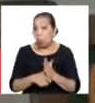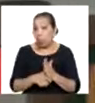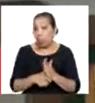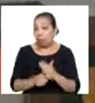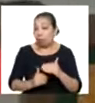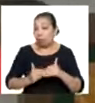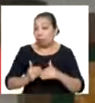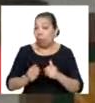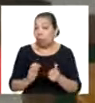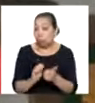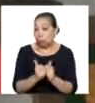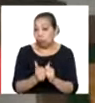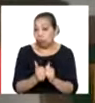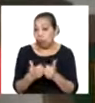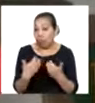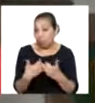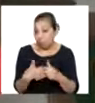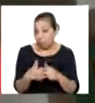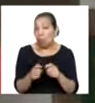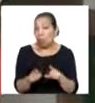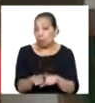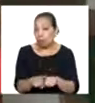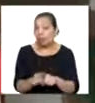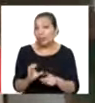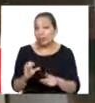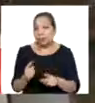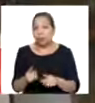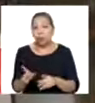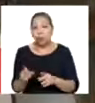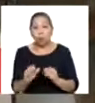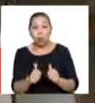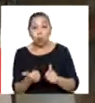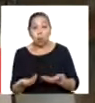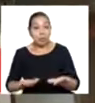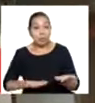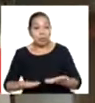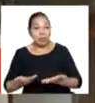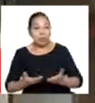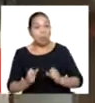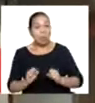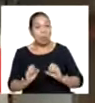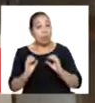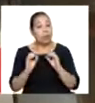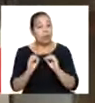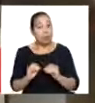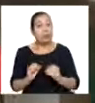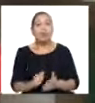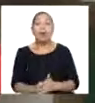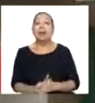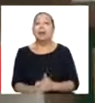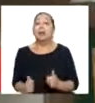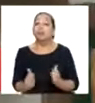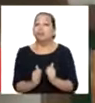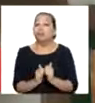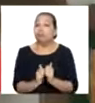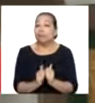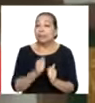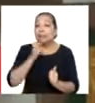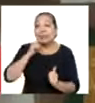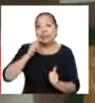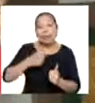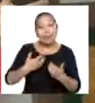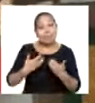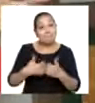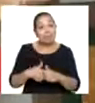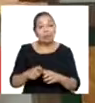ese emprendedor pueda convertirse en empresa, también el CITE a través de sus otros servicios puede brindarle este acompañamiento que necesita